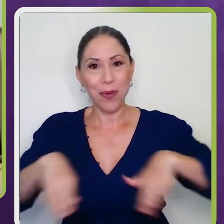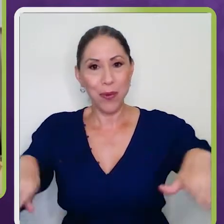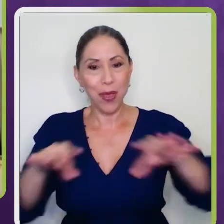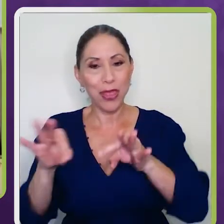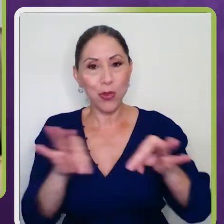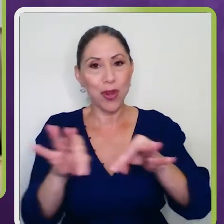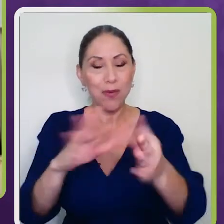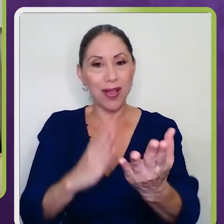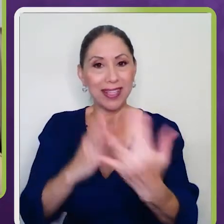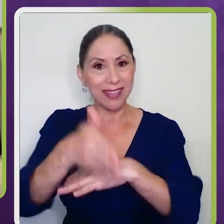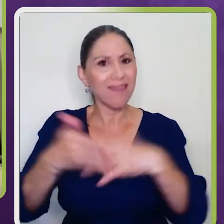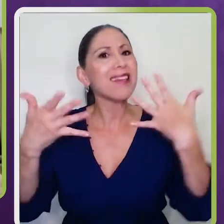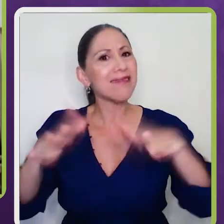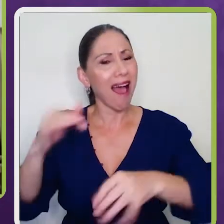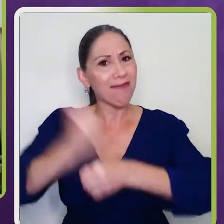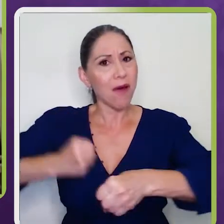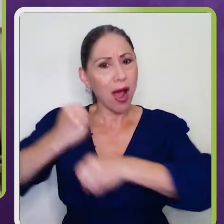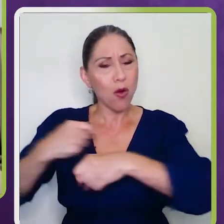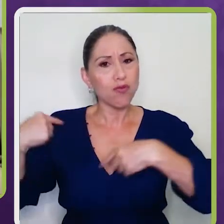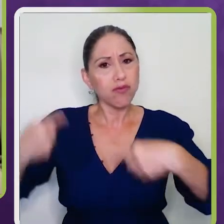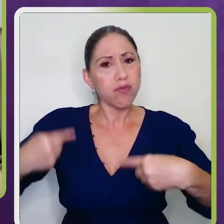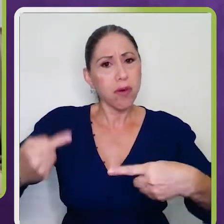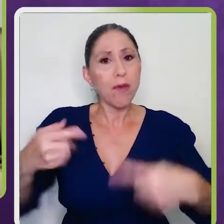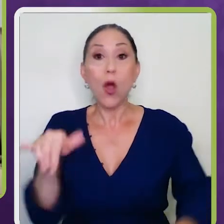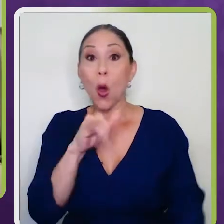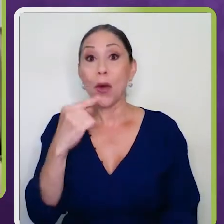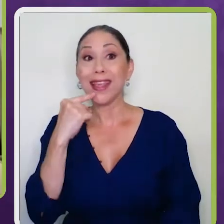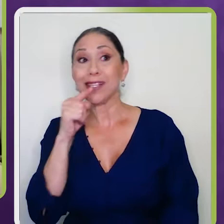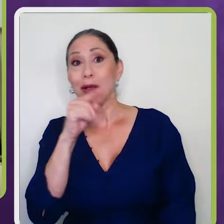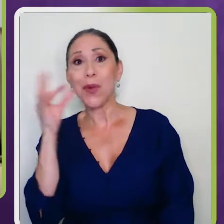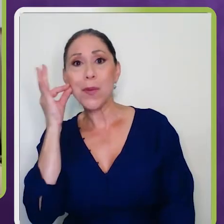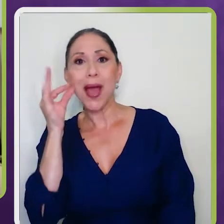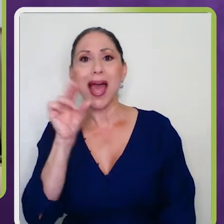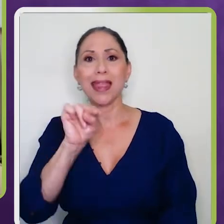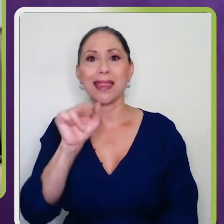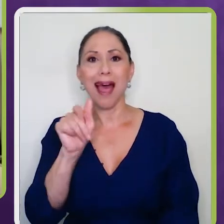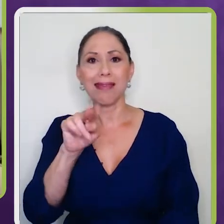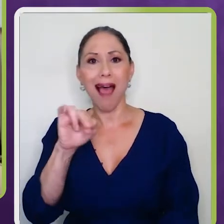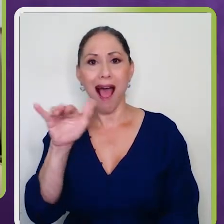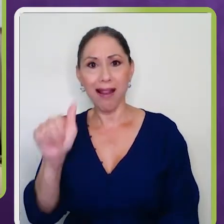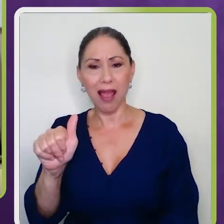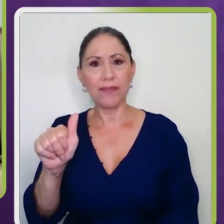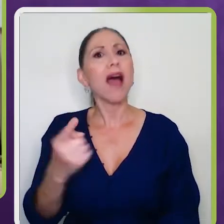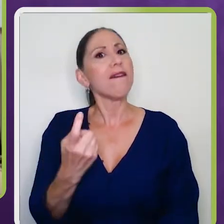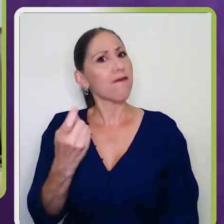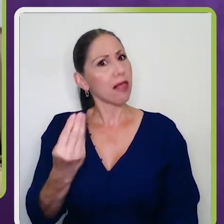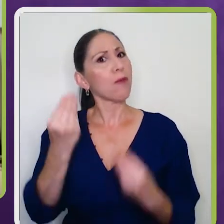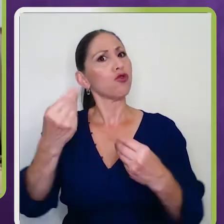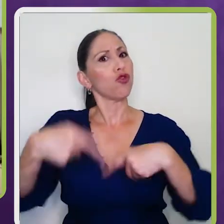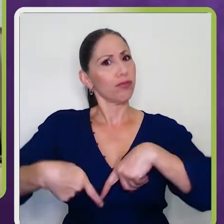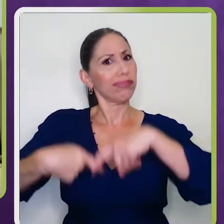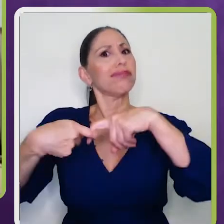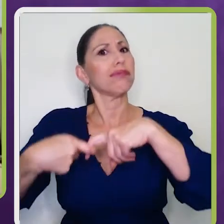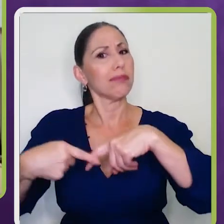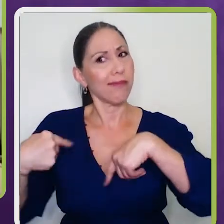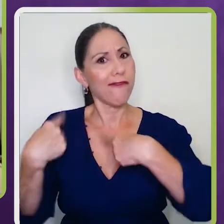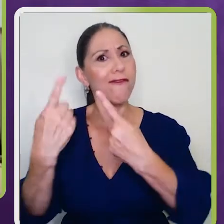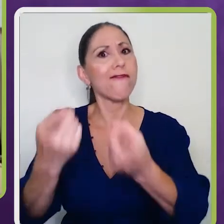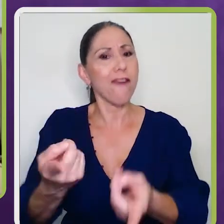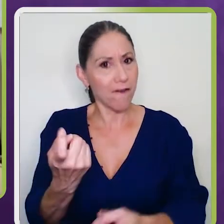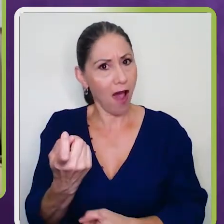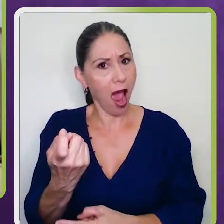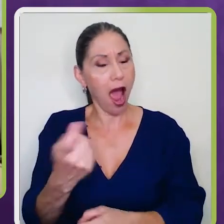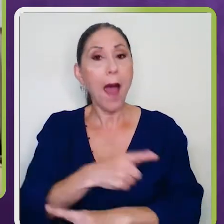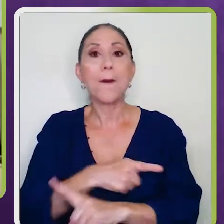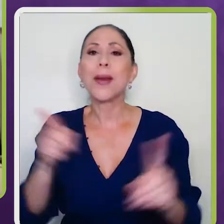hay un trabajo que se ha venido haciendo y bien, como decía Natalia, nos queda mucho por hacer, ¿verdad? Pero lo